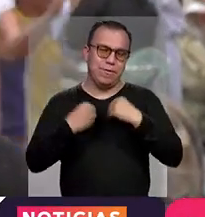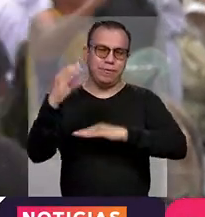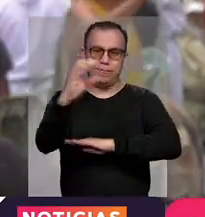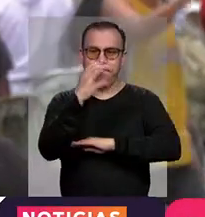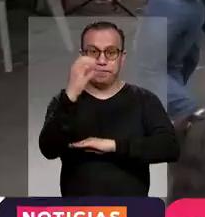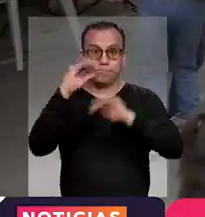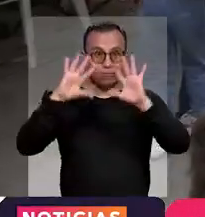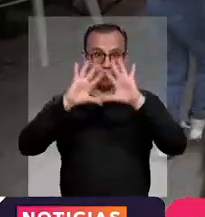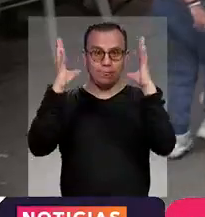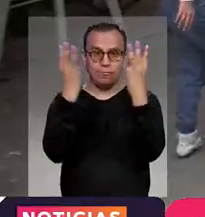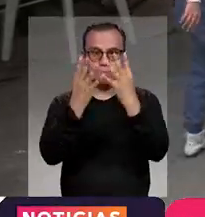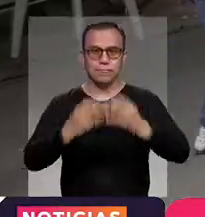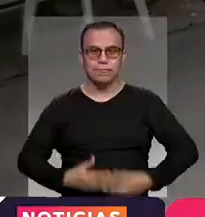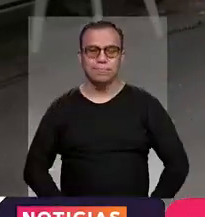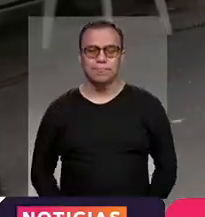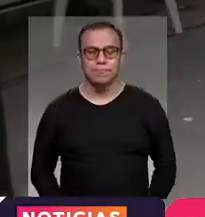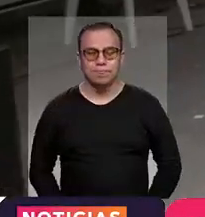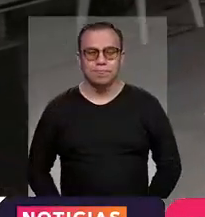y el mundo, ¿no?